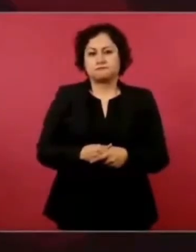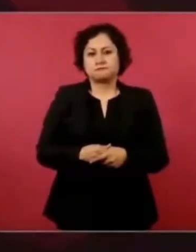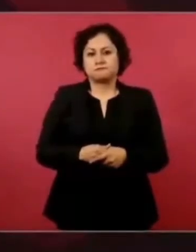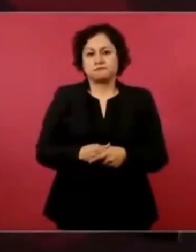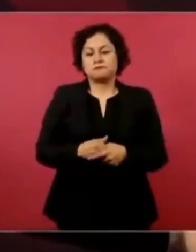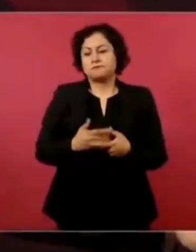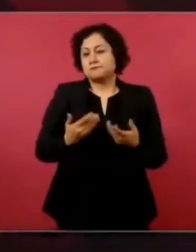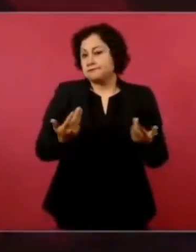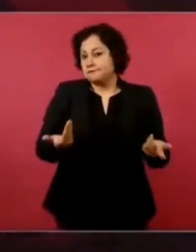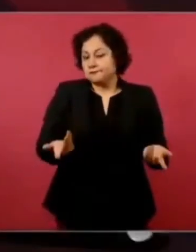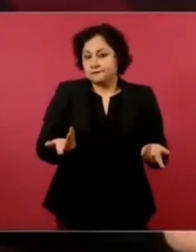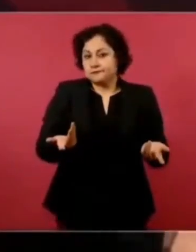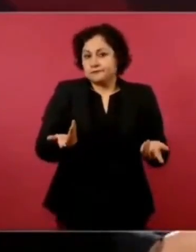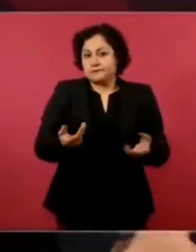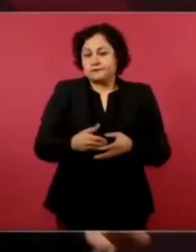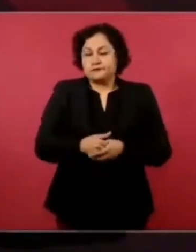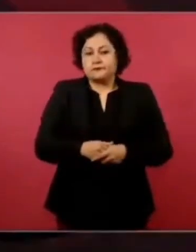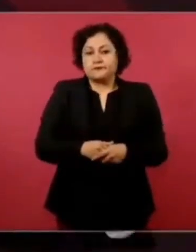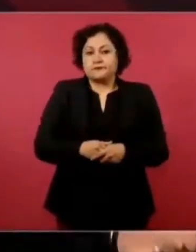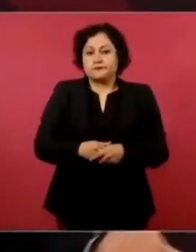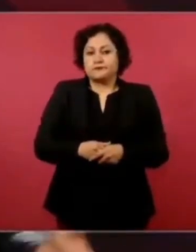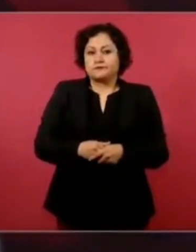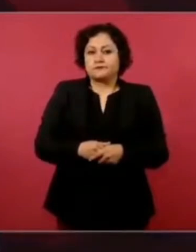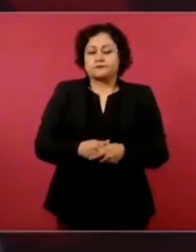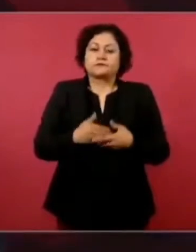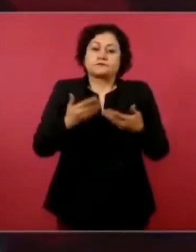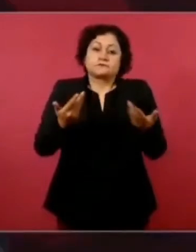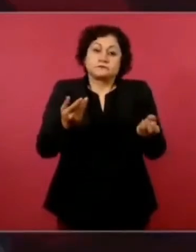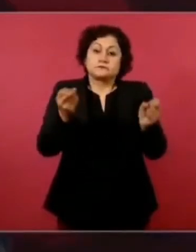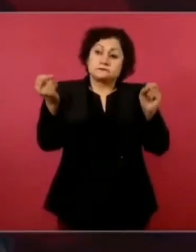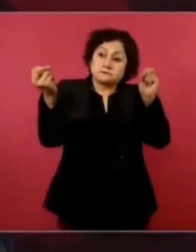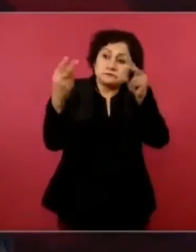pues ya no nos vamos a poder ver.